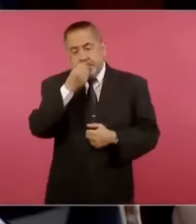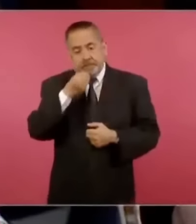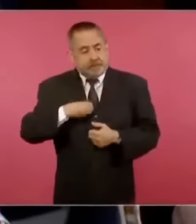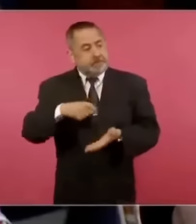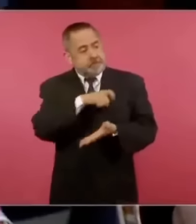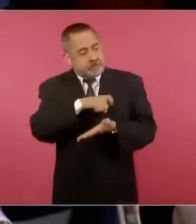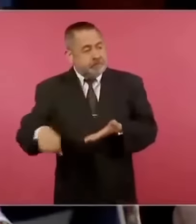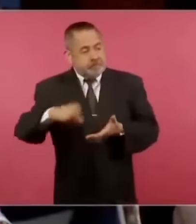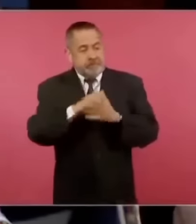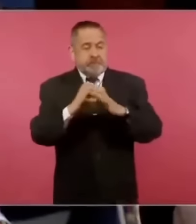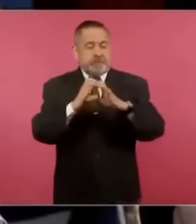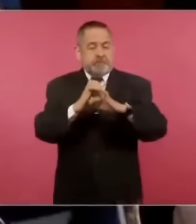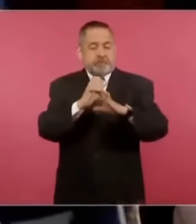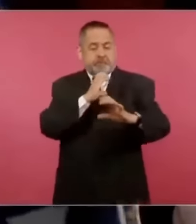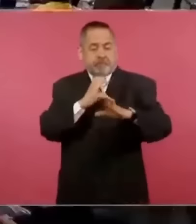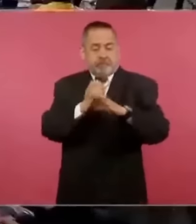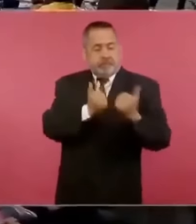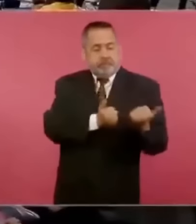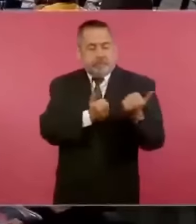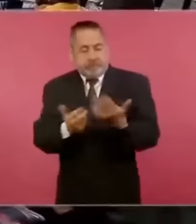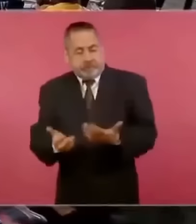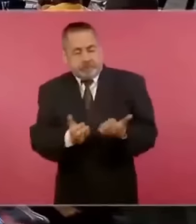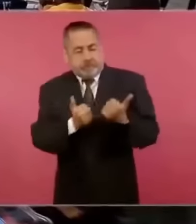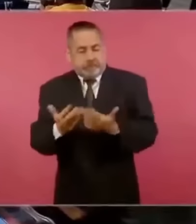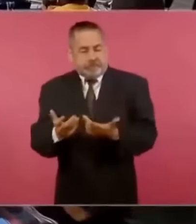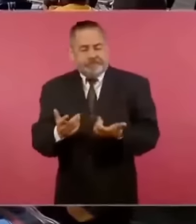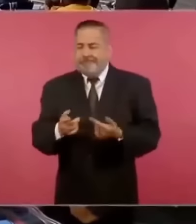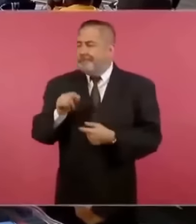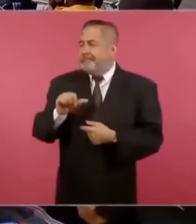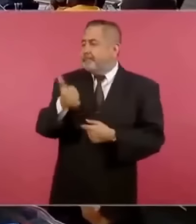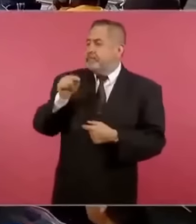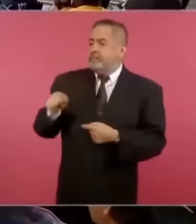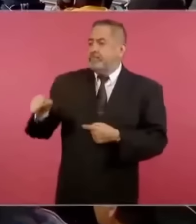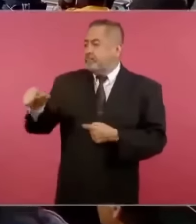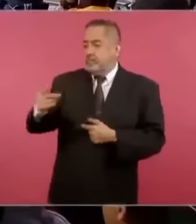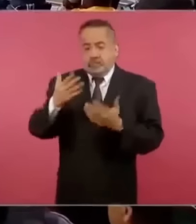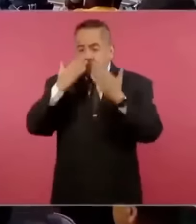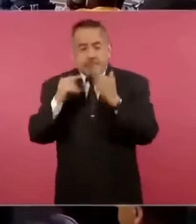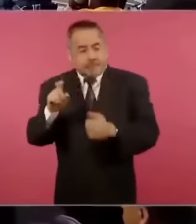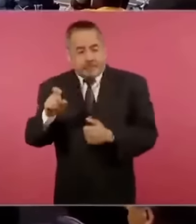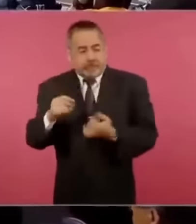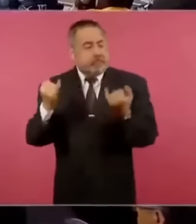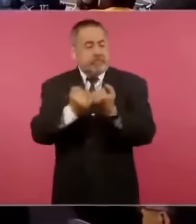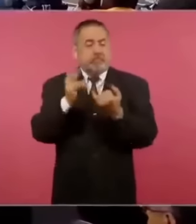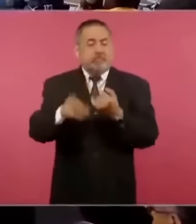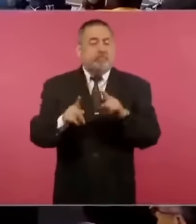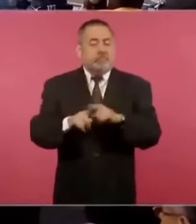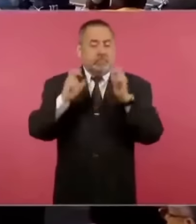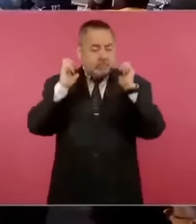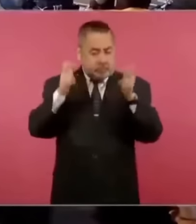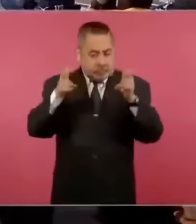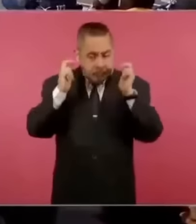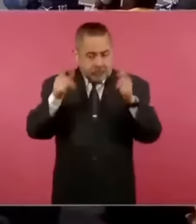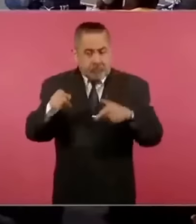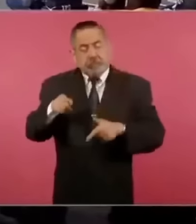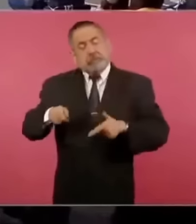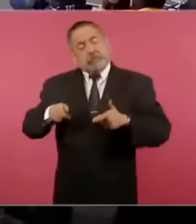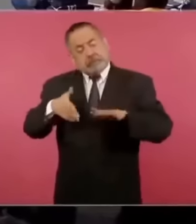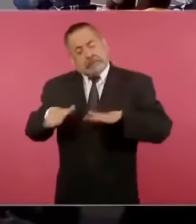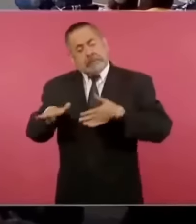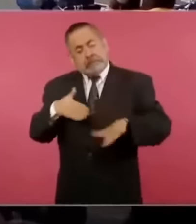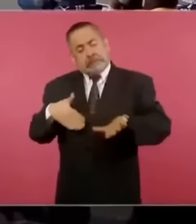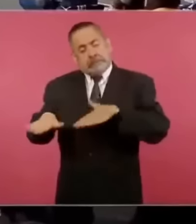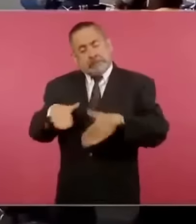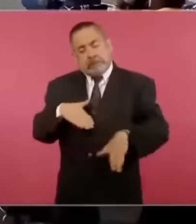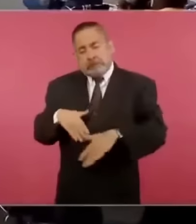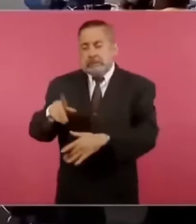pipas. Y hay otros pueblos de Oaxaca que están en las mismas condiciones. Y en Chihuahua, por ejemplo, Batopilas, que tienen que caminar para ir a